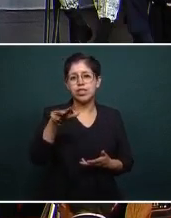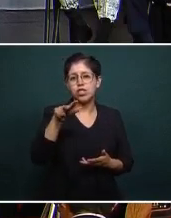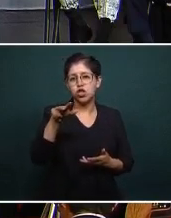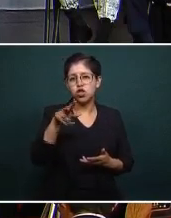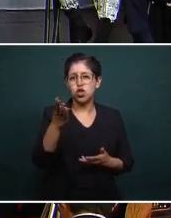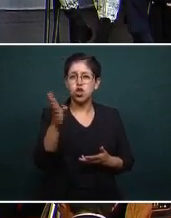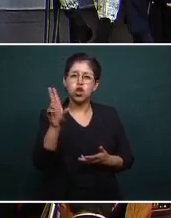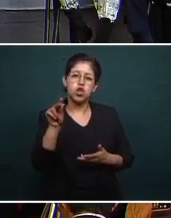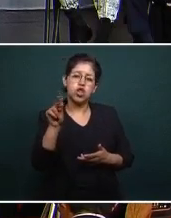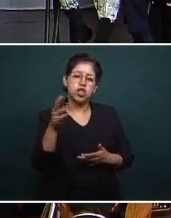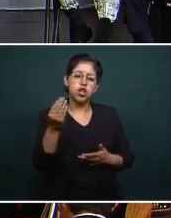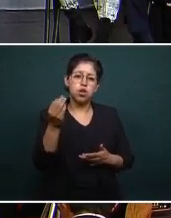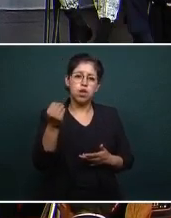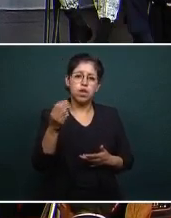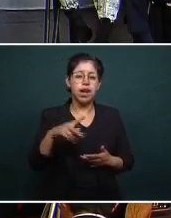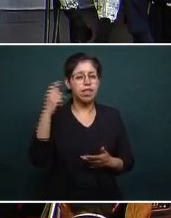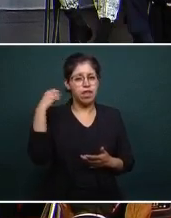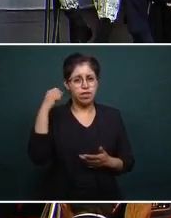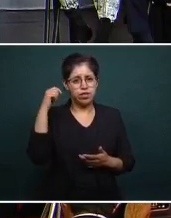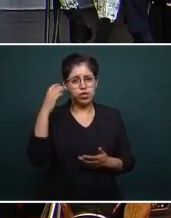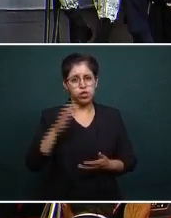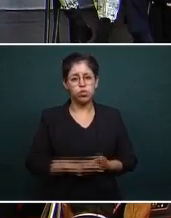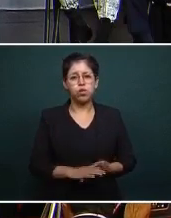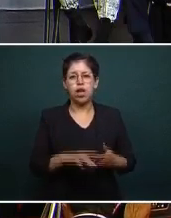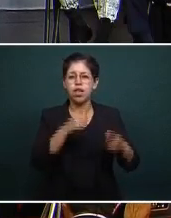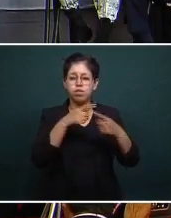Acajuca, Tabasco y el más alto a